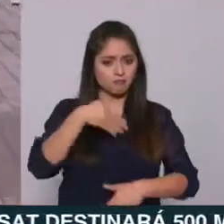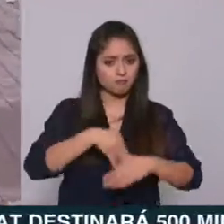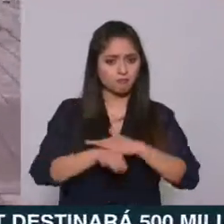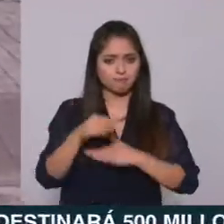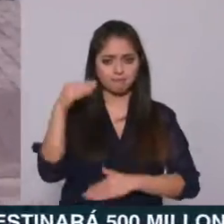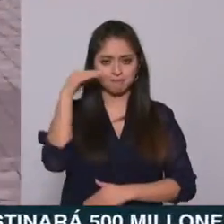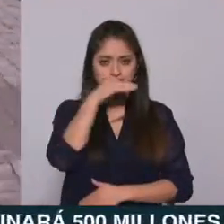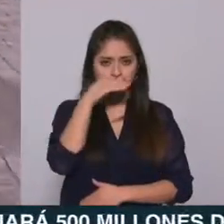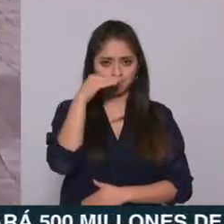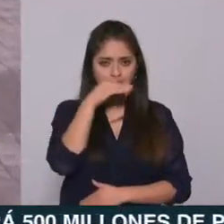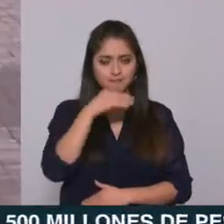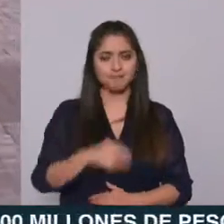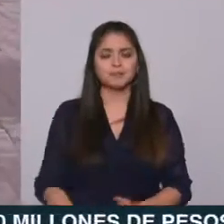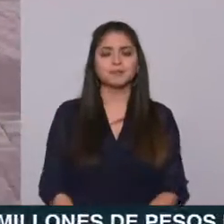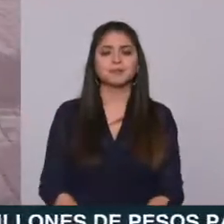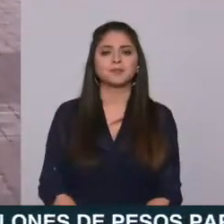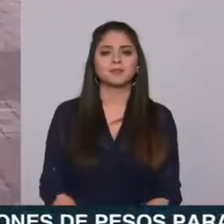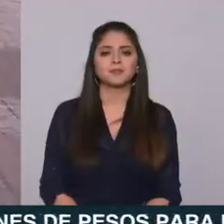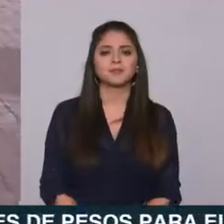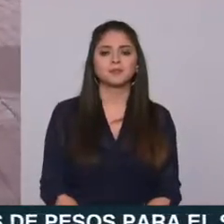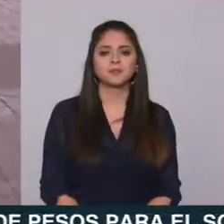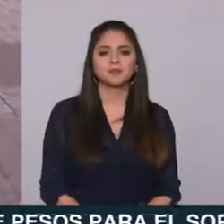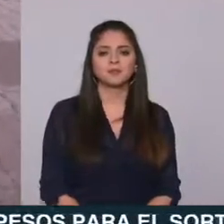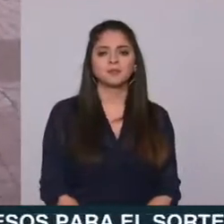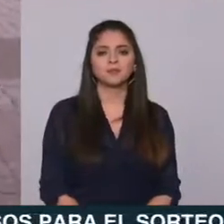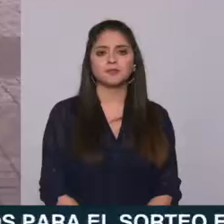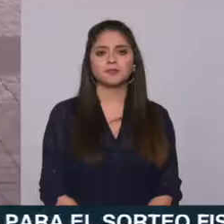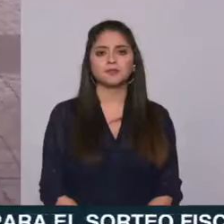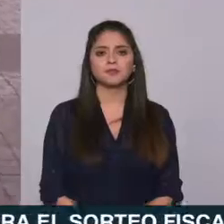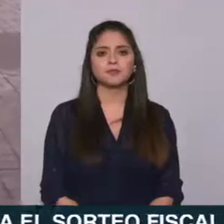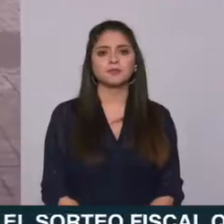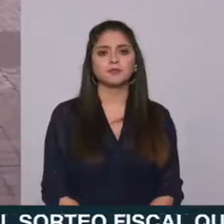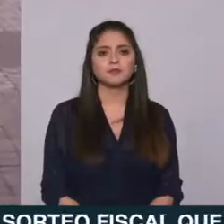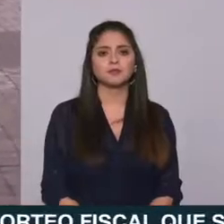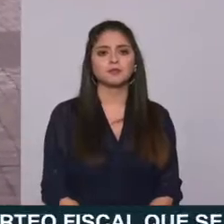libre. En la cámara Javier Cordero para 21 Noticias, Enrique Muñiz.